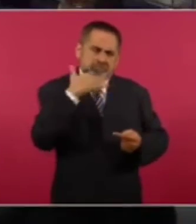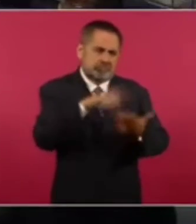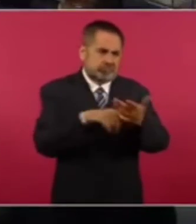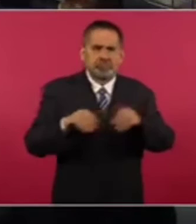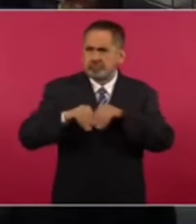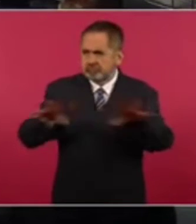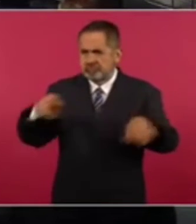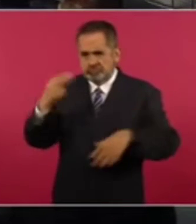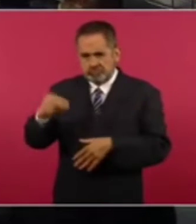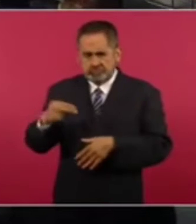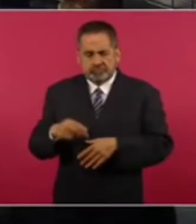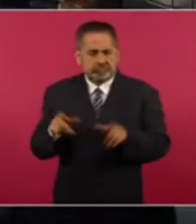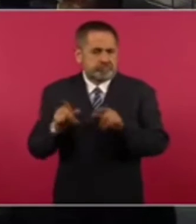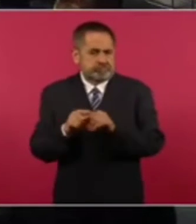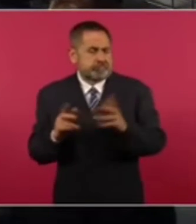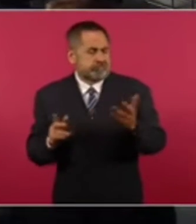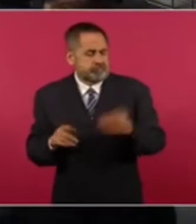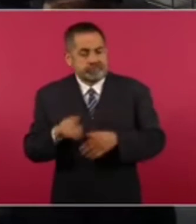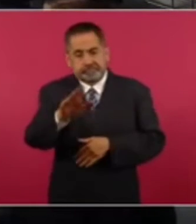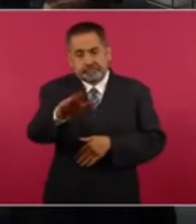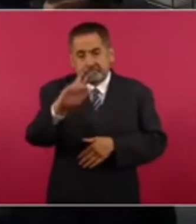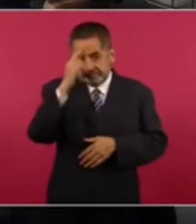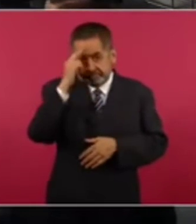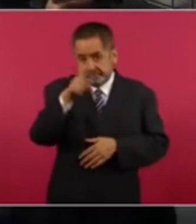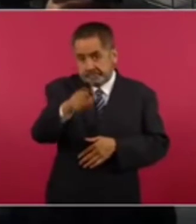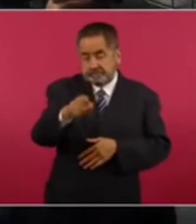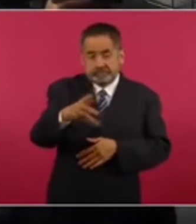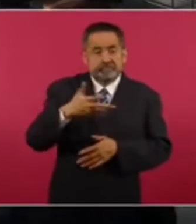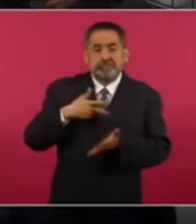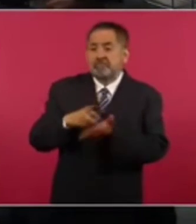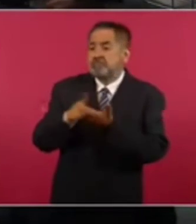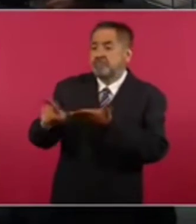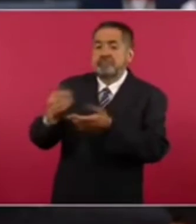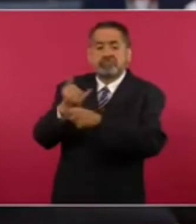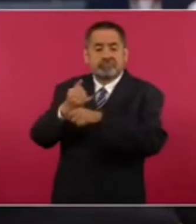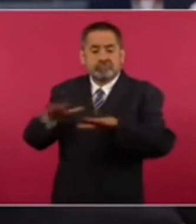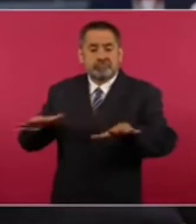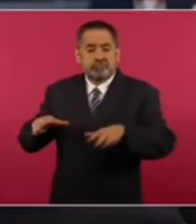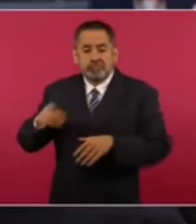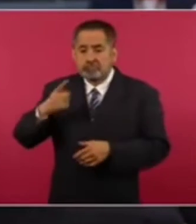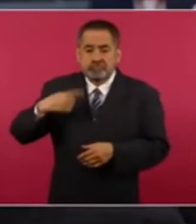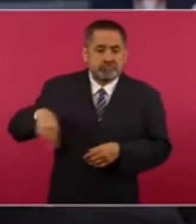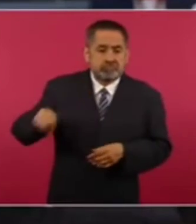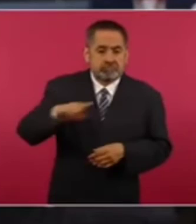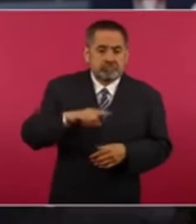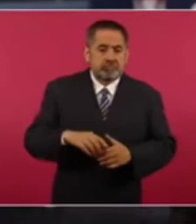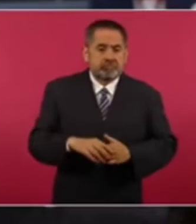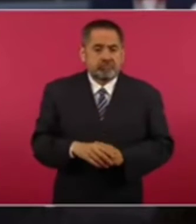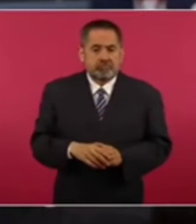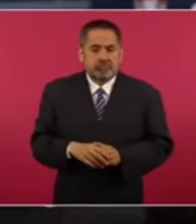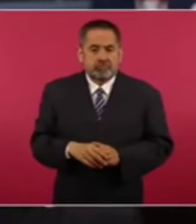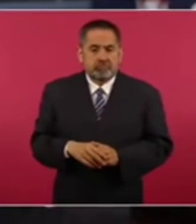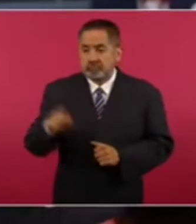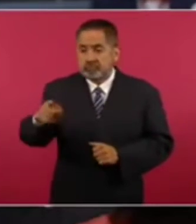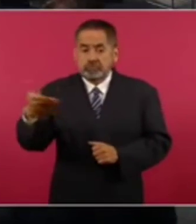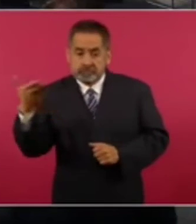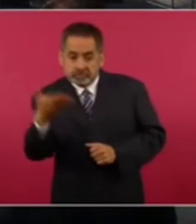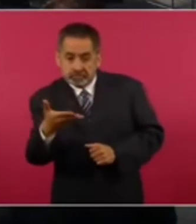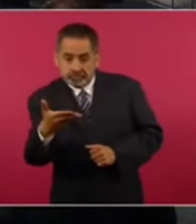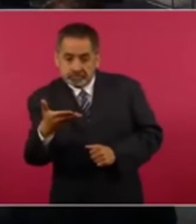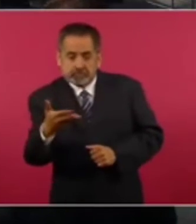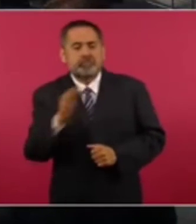en el Poder Judicial, pues nada más recordar que como parte del derecho a la información, los ciudadanos… Pídanlo ustedes, porque si